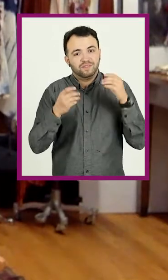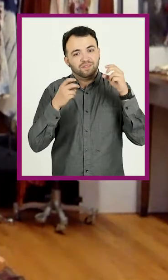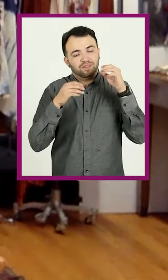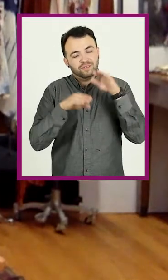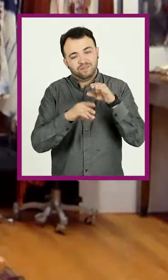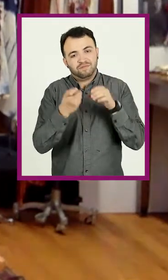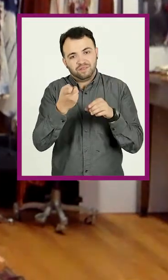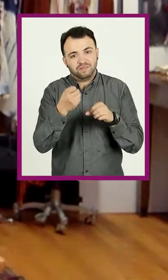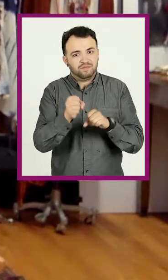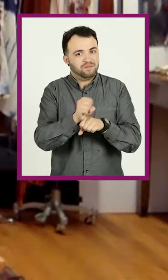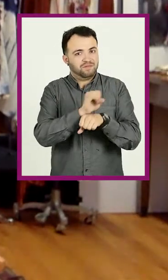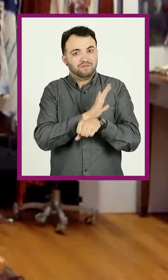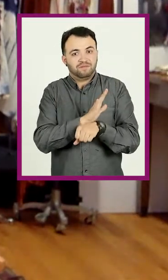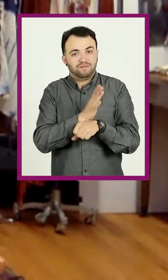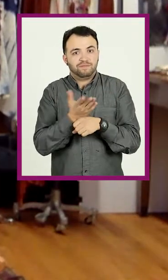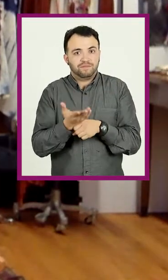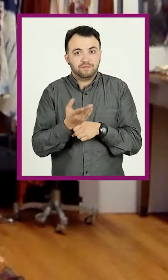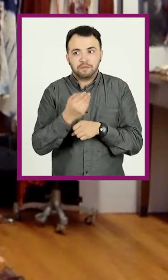año.